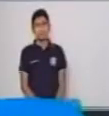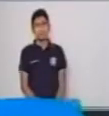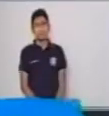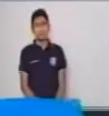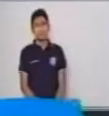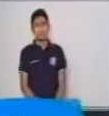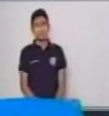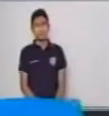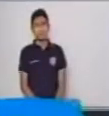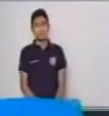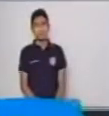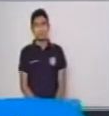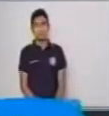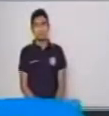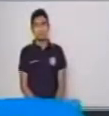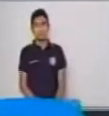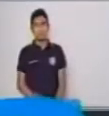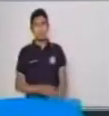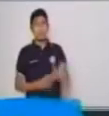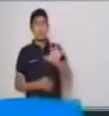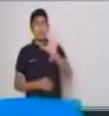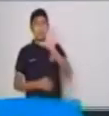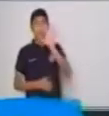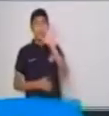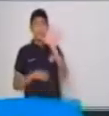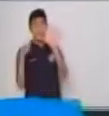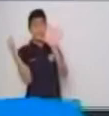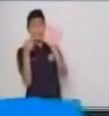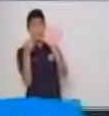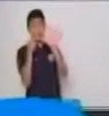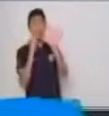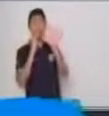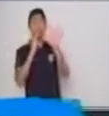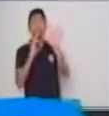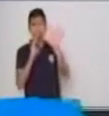Va a ser el resultado de la suma.